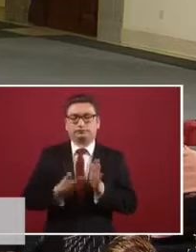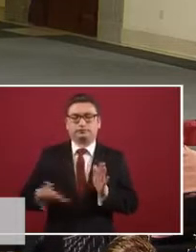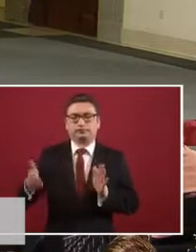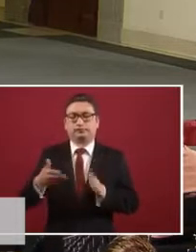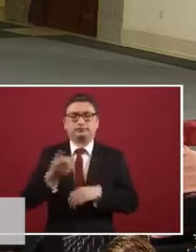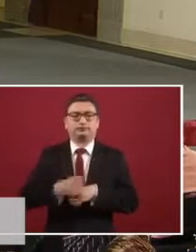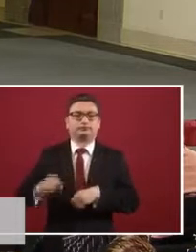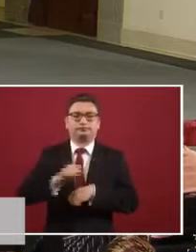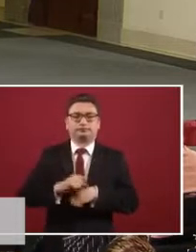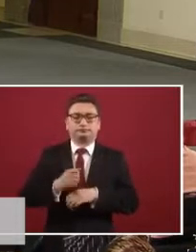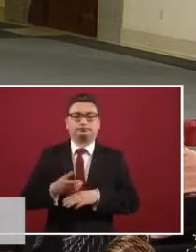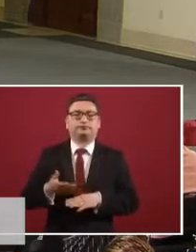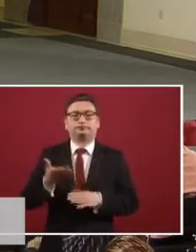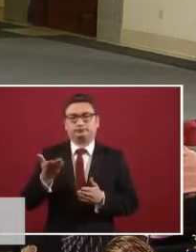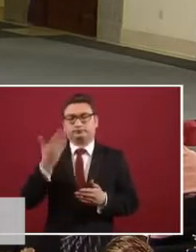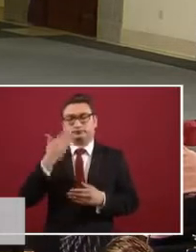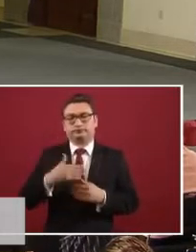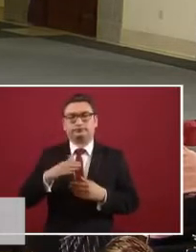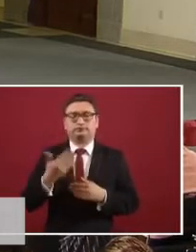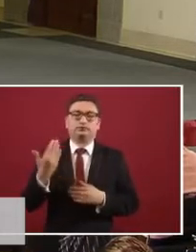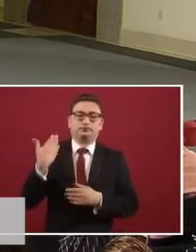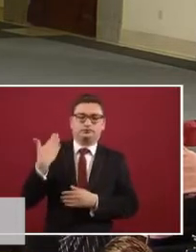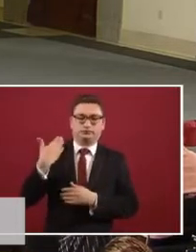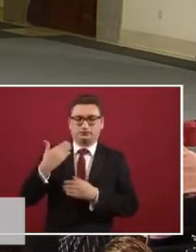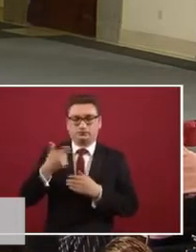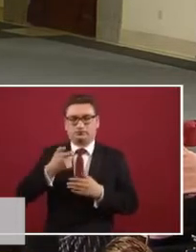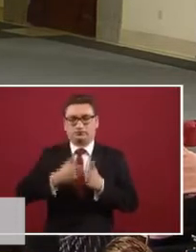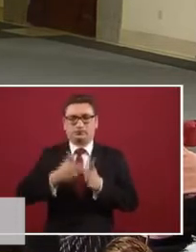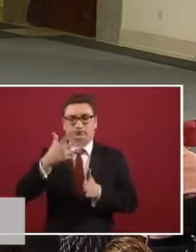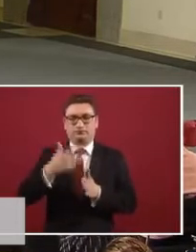3 farmacéuticas que intentan acaparar el mercado.